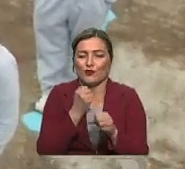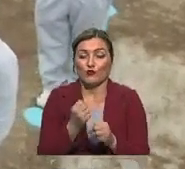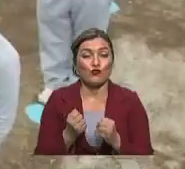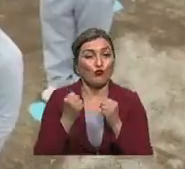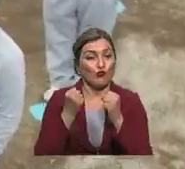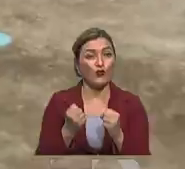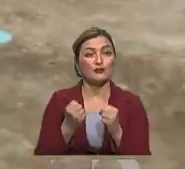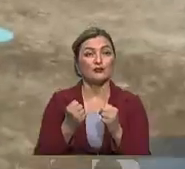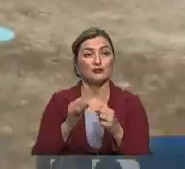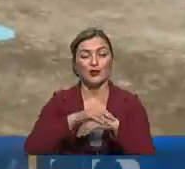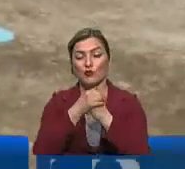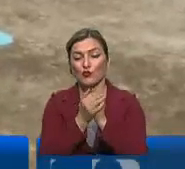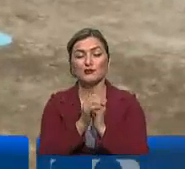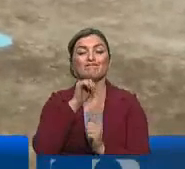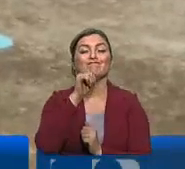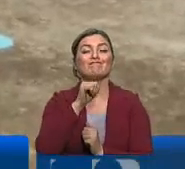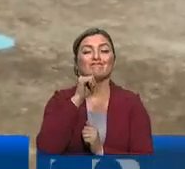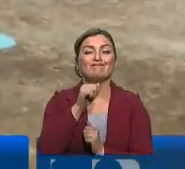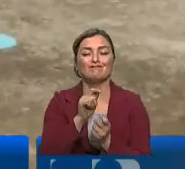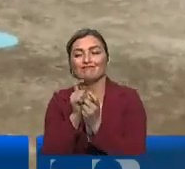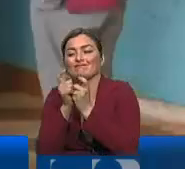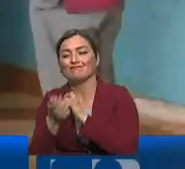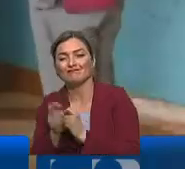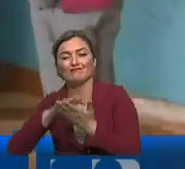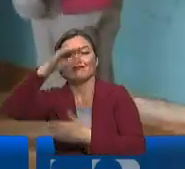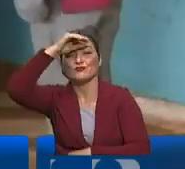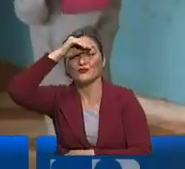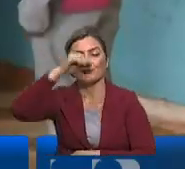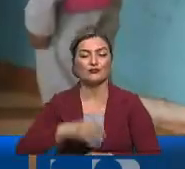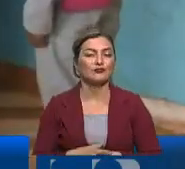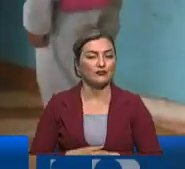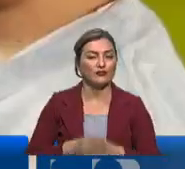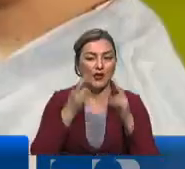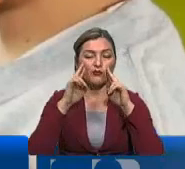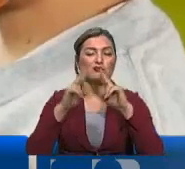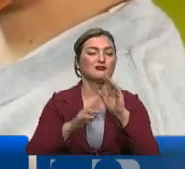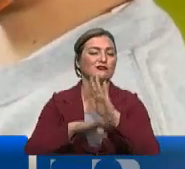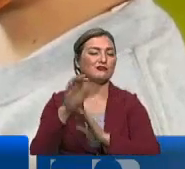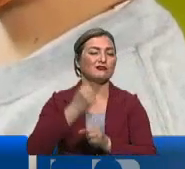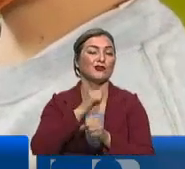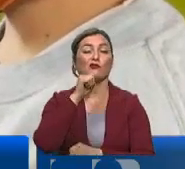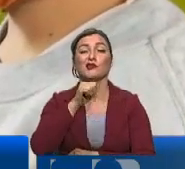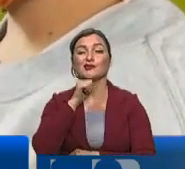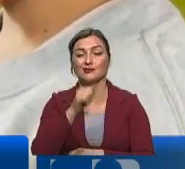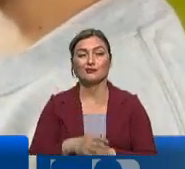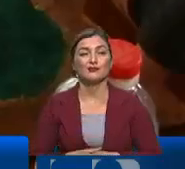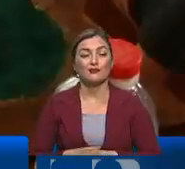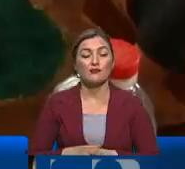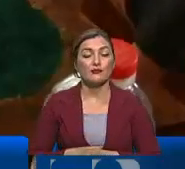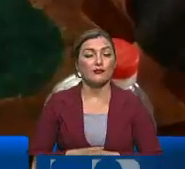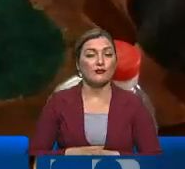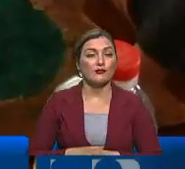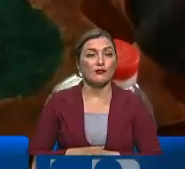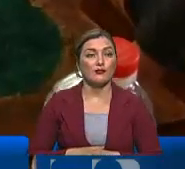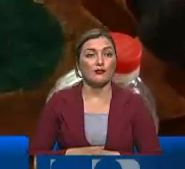gigante, aprovechar las carencias y convertirlas en aprendizajes, reconocer que hay mucho trabajo por delante y en ningún